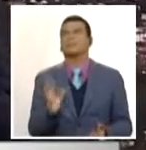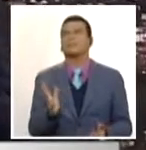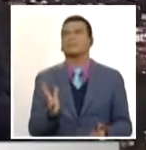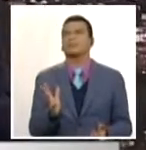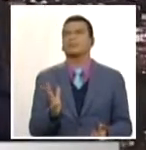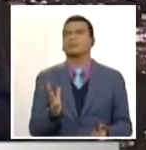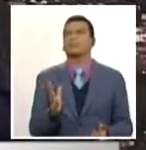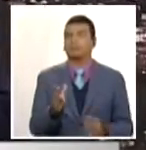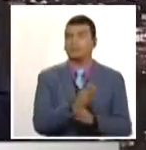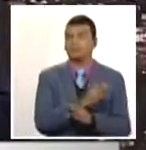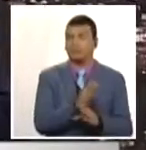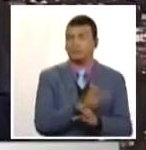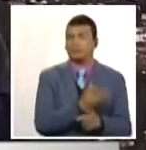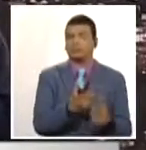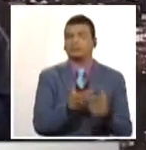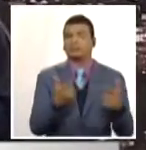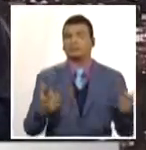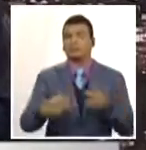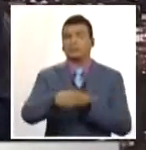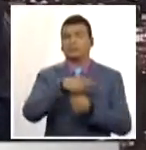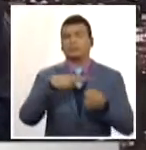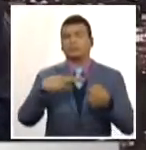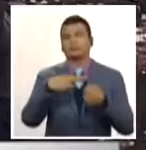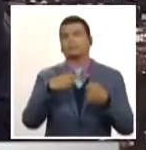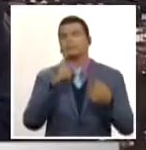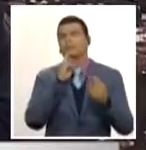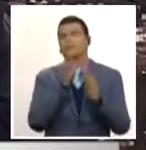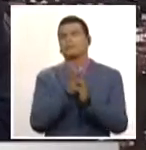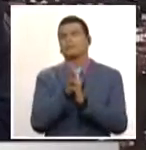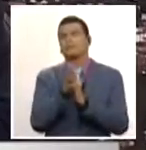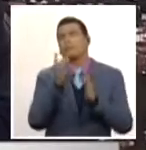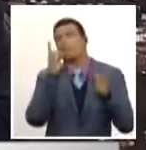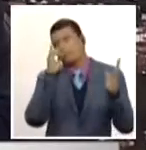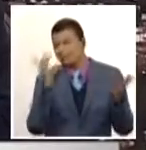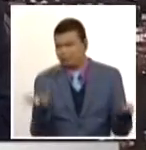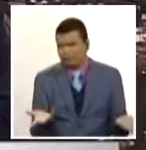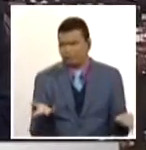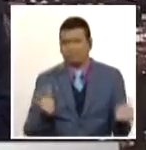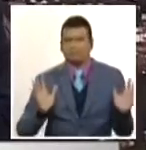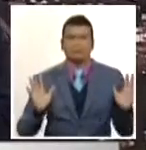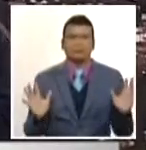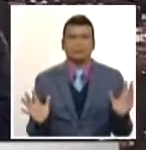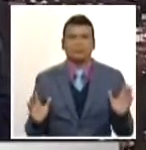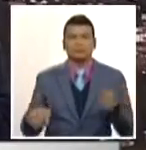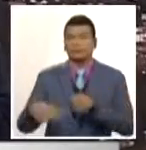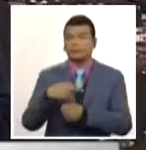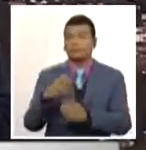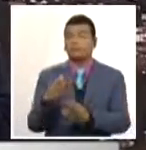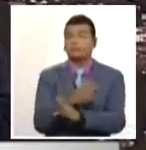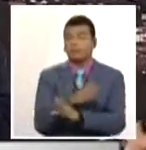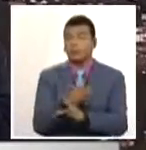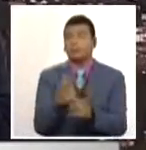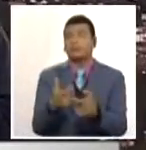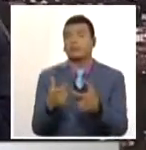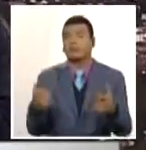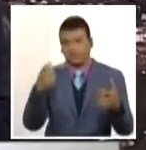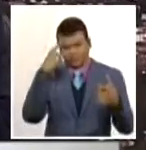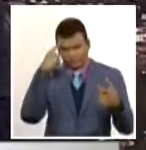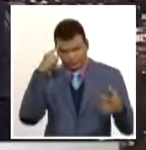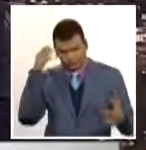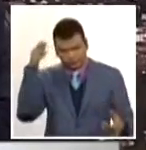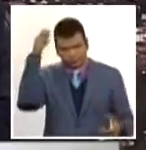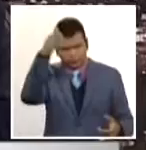entre más problemas tenga una región, esto va a sonar un poco paradójico, más necesita la prospectiva, que es justamente